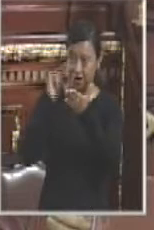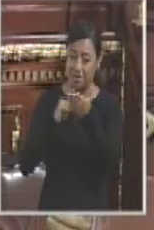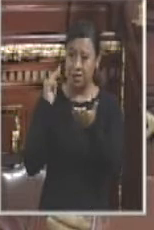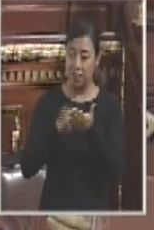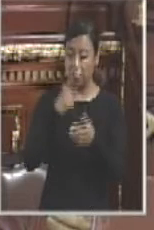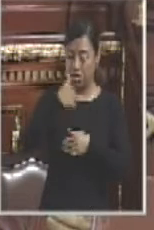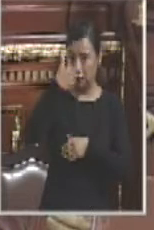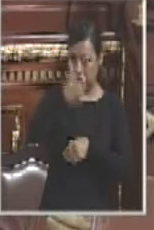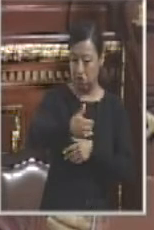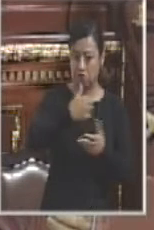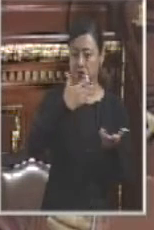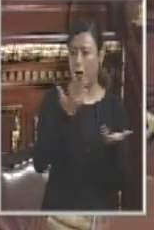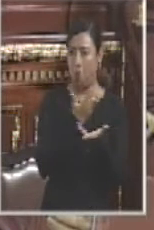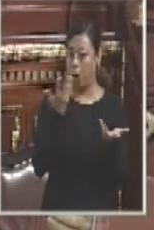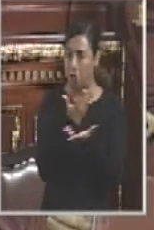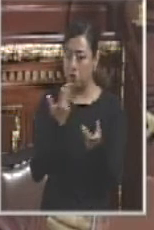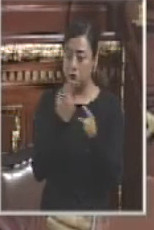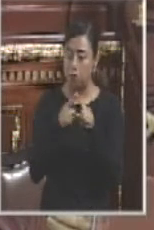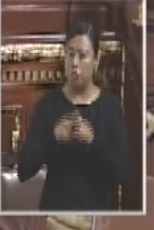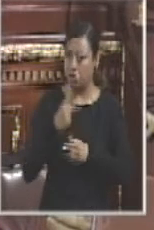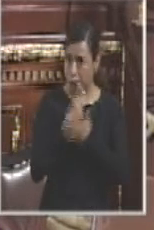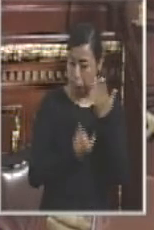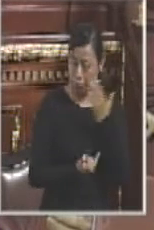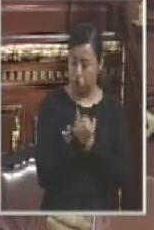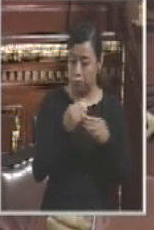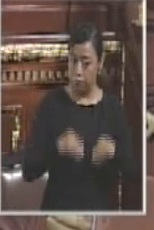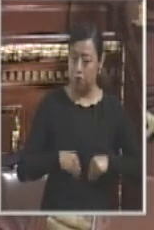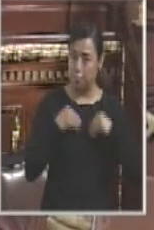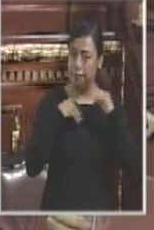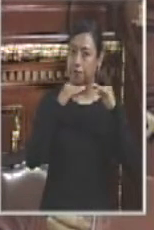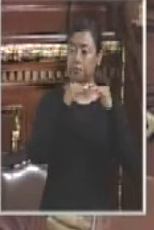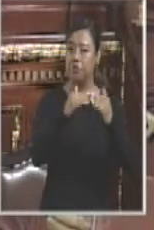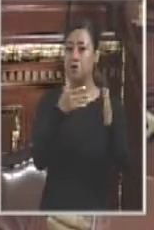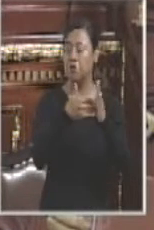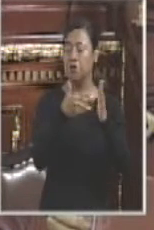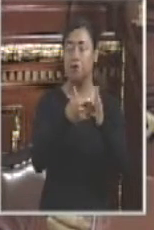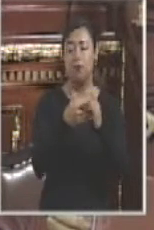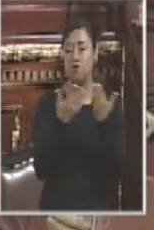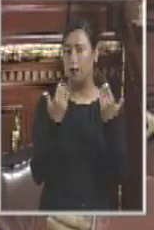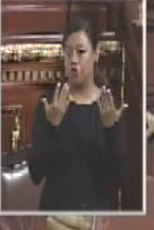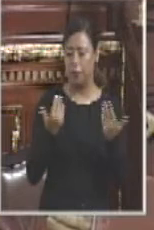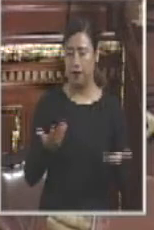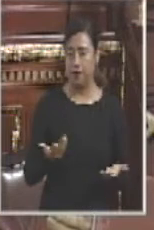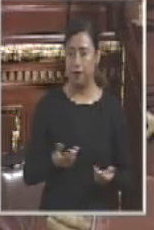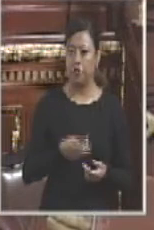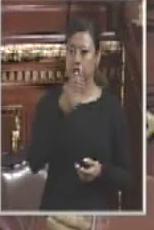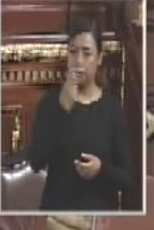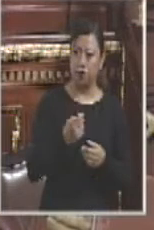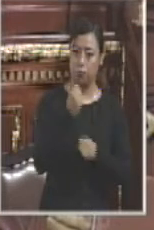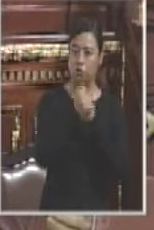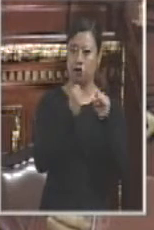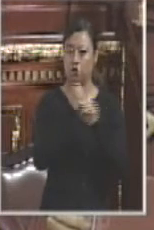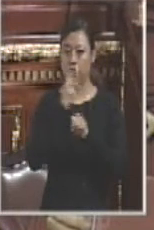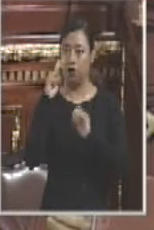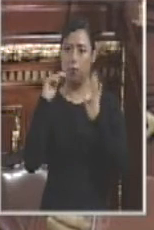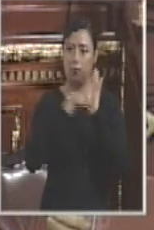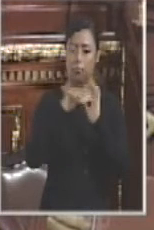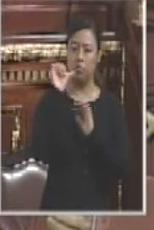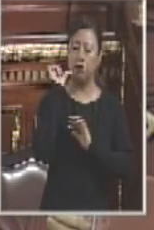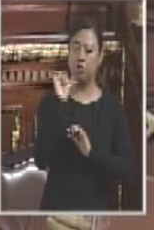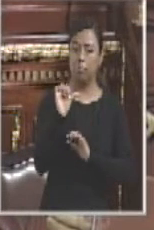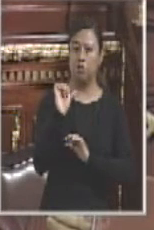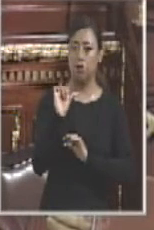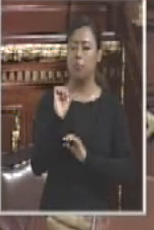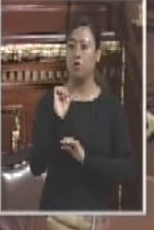acciones tendientes al proyecto de vivienda que se estableció en el instrumento jurídico, por lo que en el año 2016